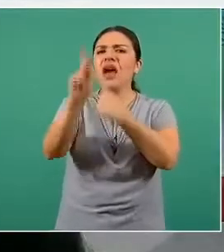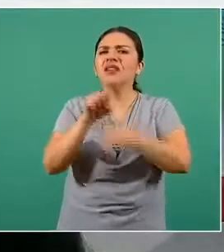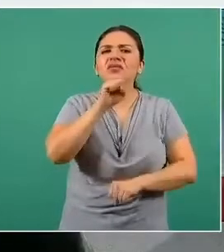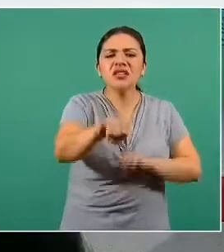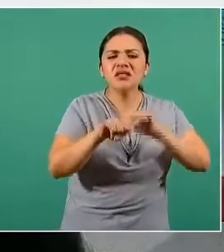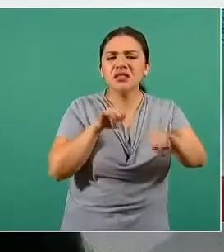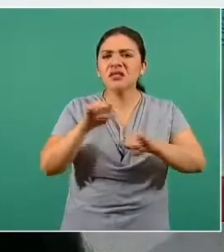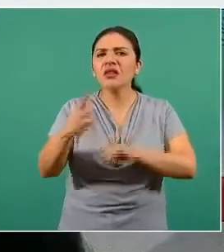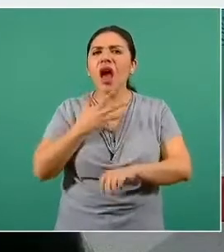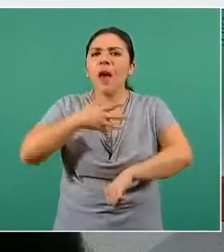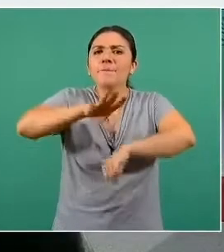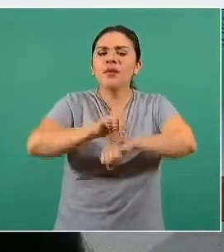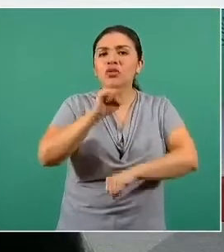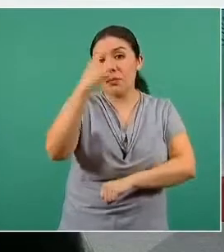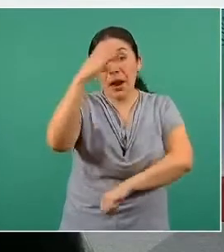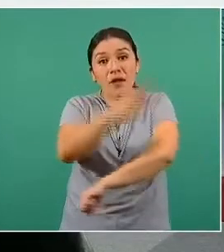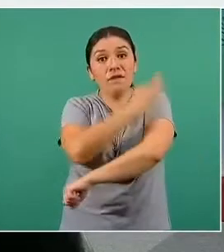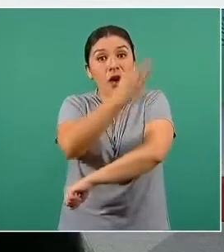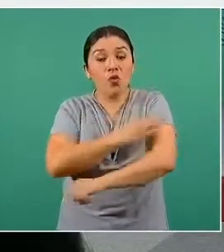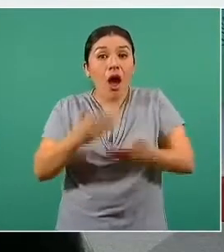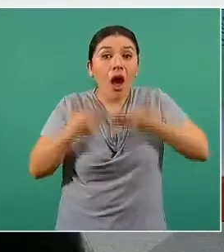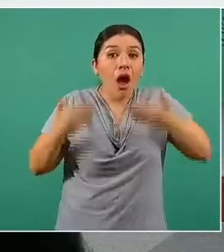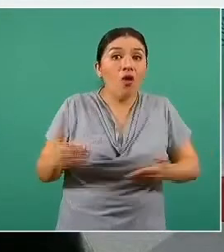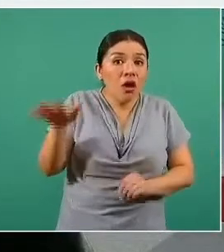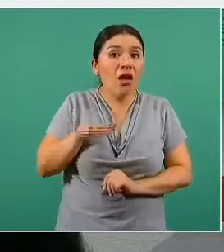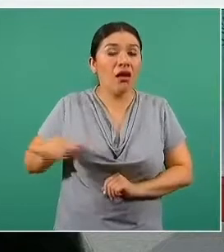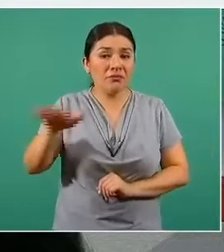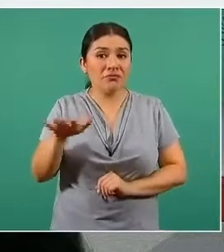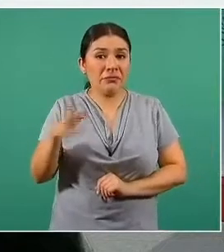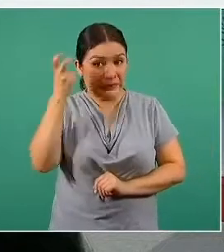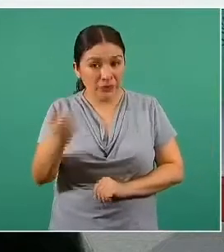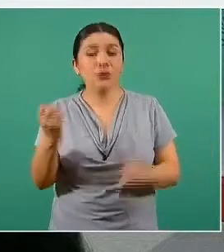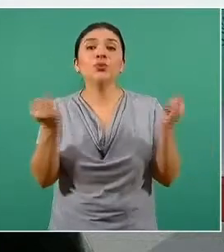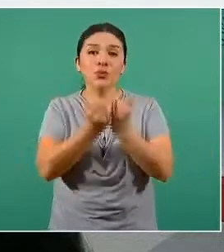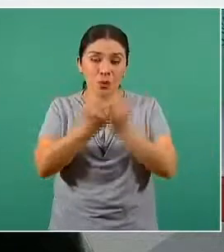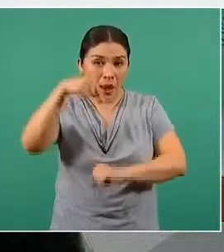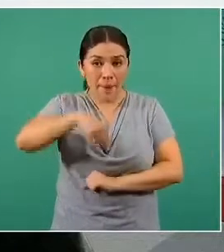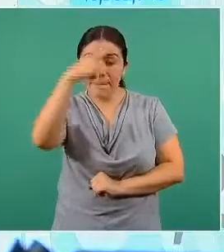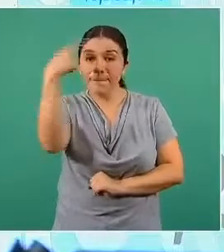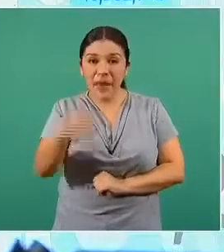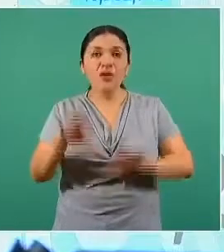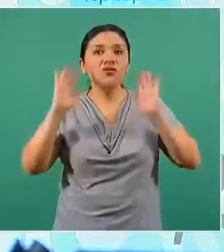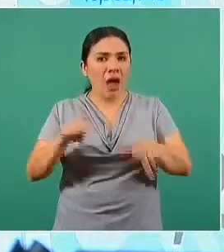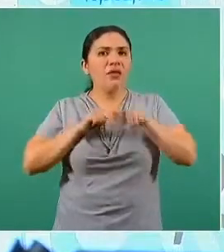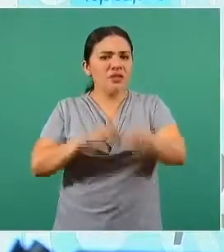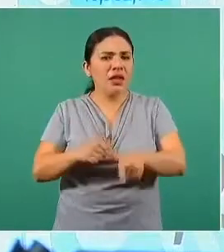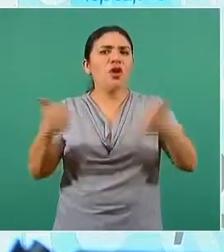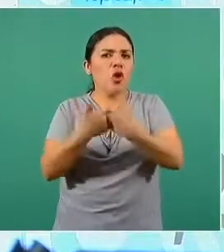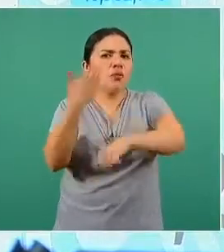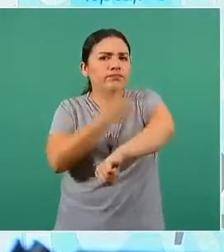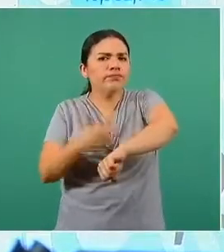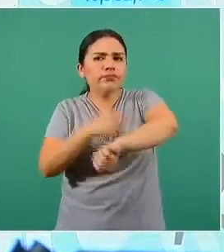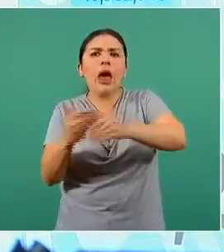están activamente vacunando, y esto también en México sigue un proceso